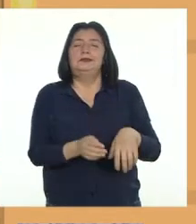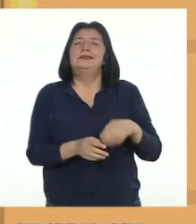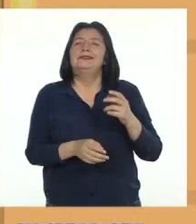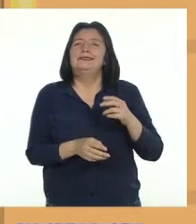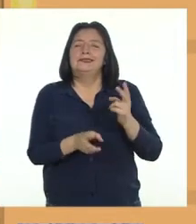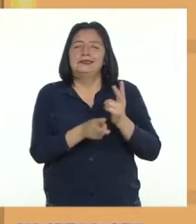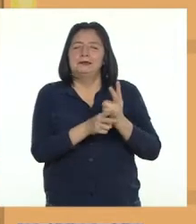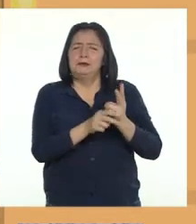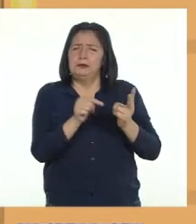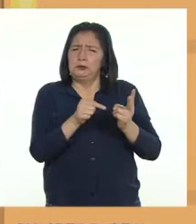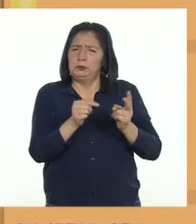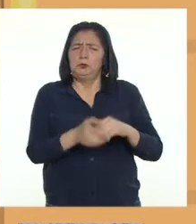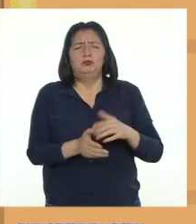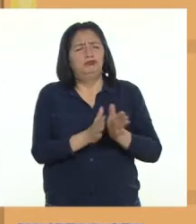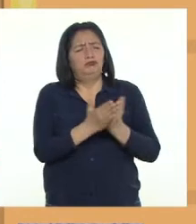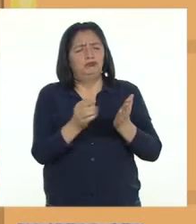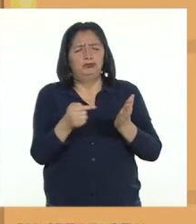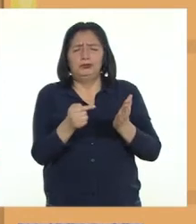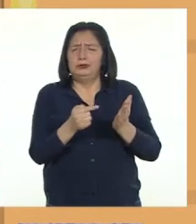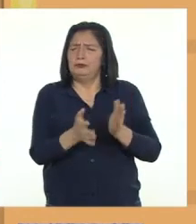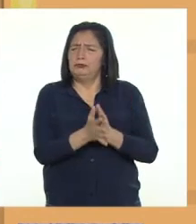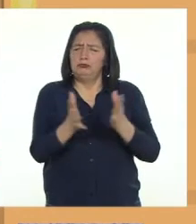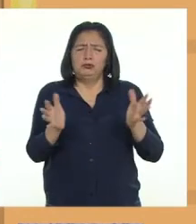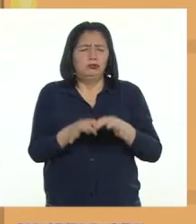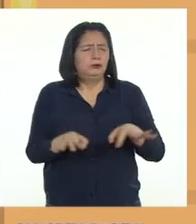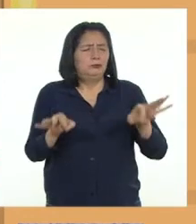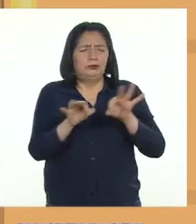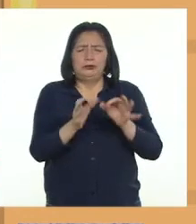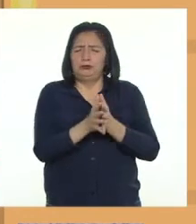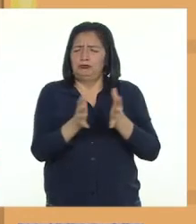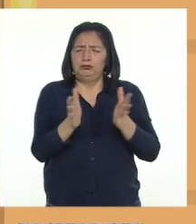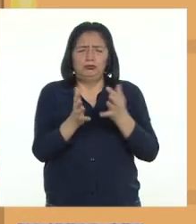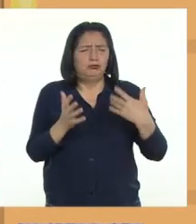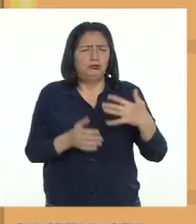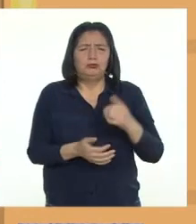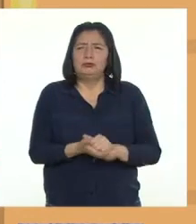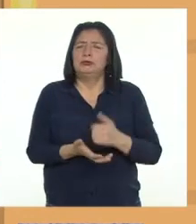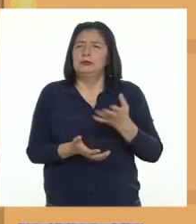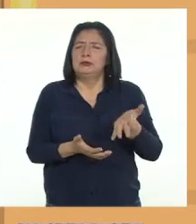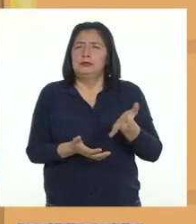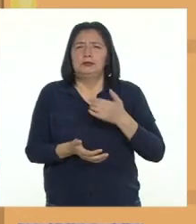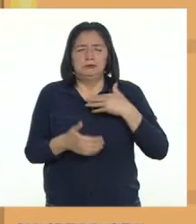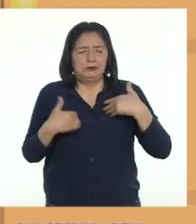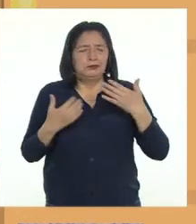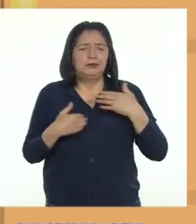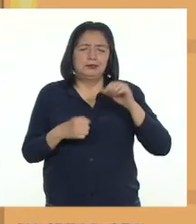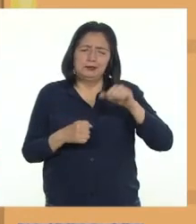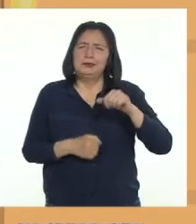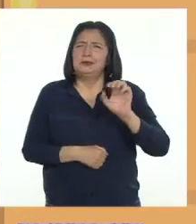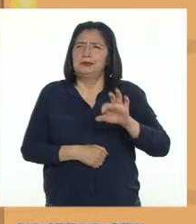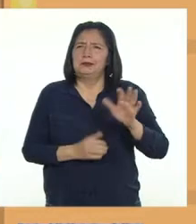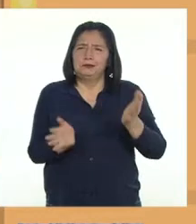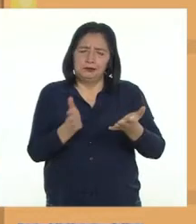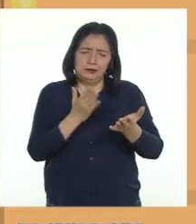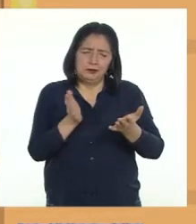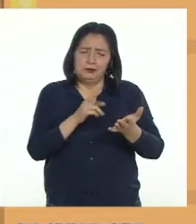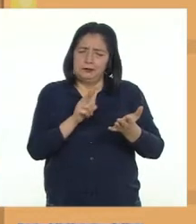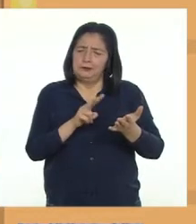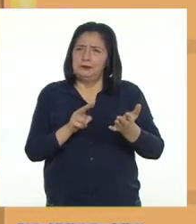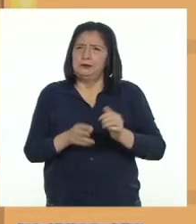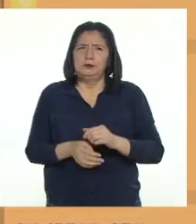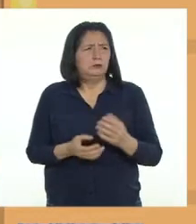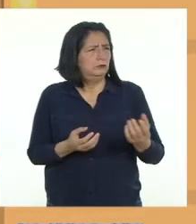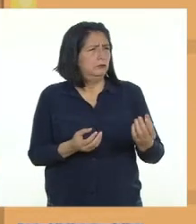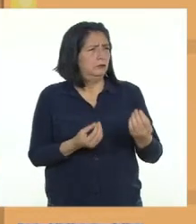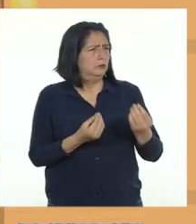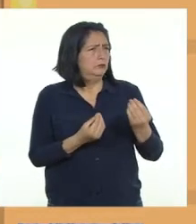un libro muy, muy, muy valioso. Y me alegra que lo hayan leído. ¿Cómo